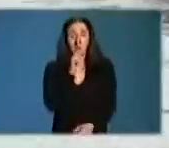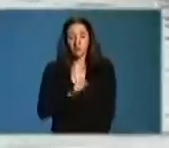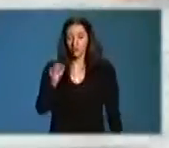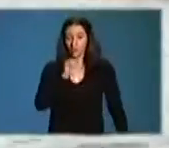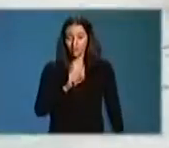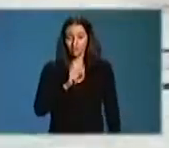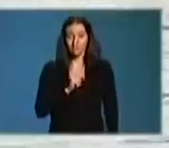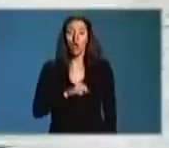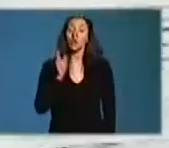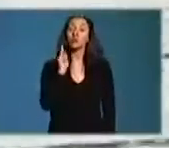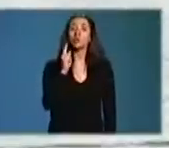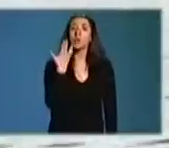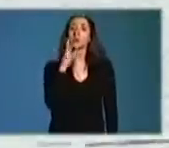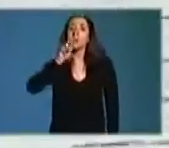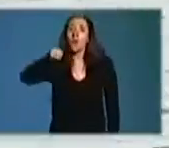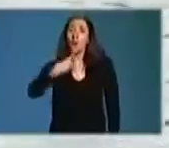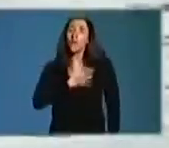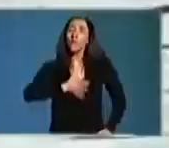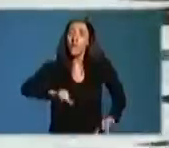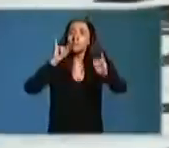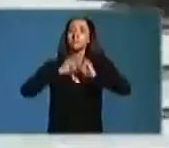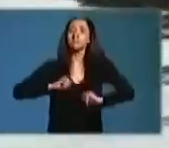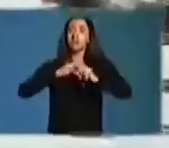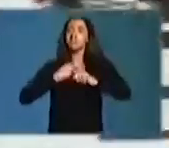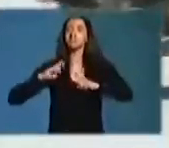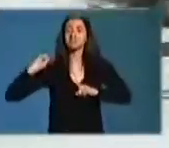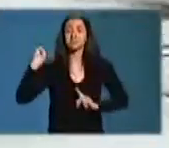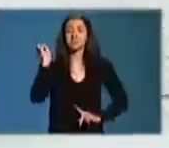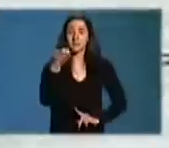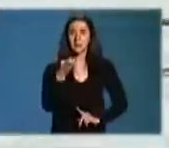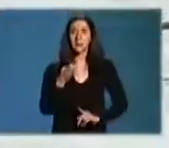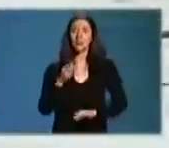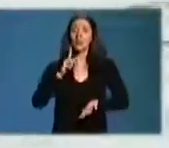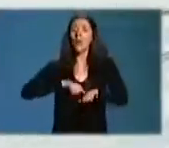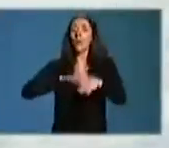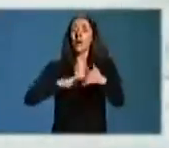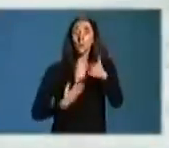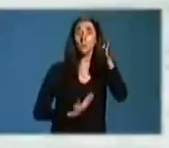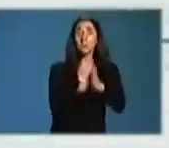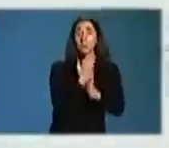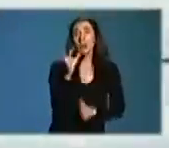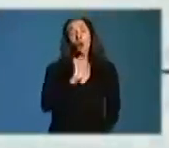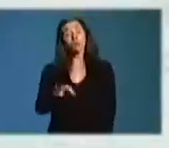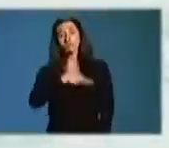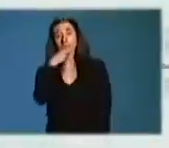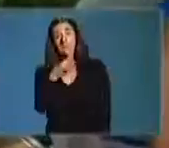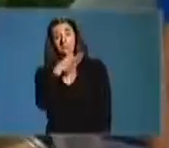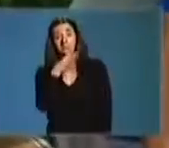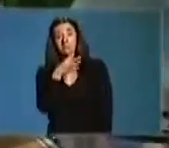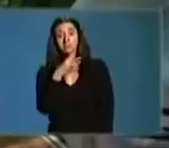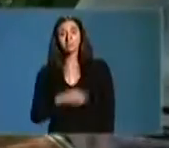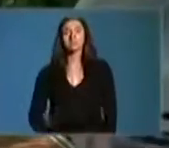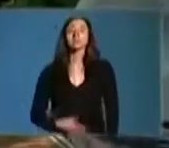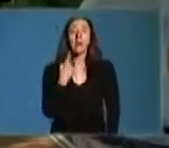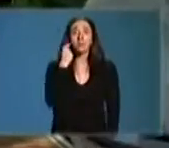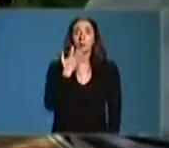por tan sólo 5 euros gozarás la práctica de varias de estas actividades fluviais durante toda la mañana auto da tarde con cinco